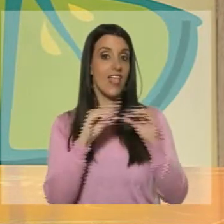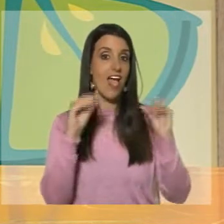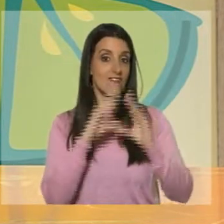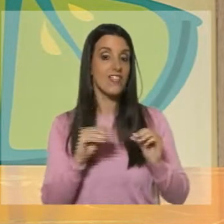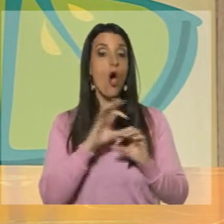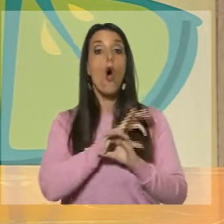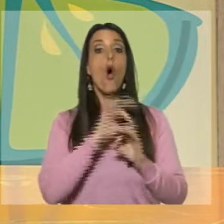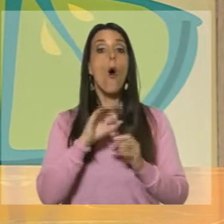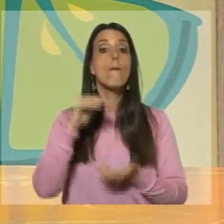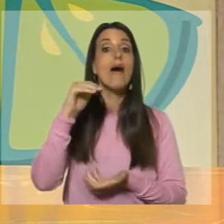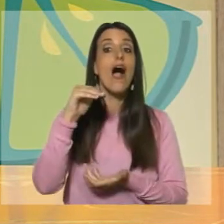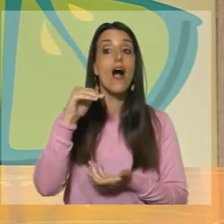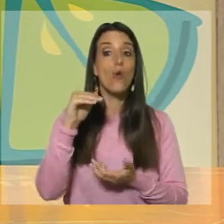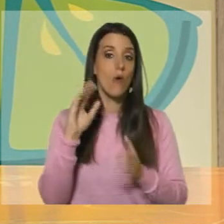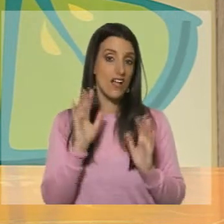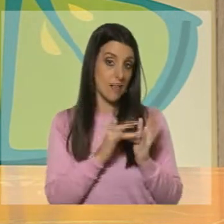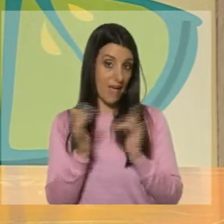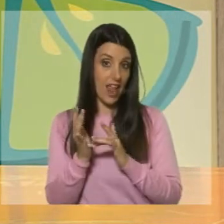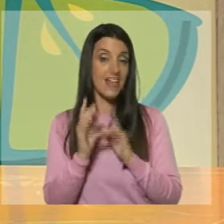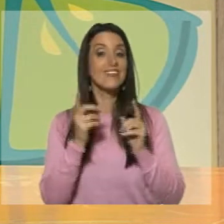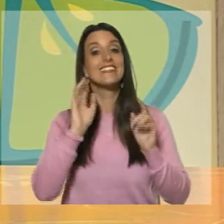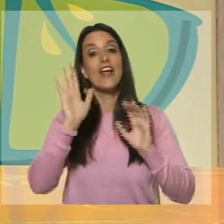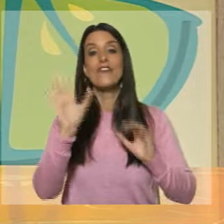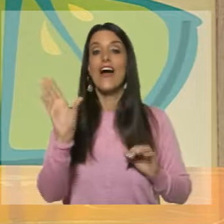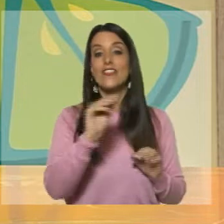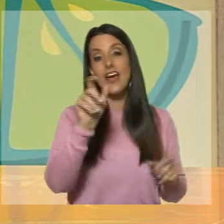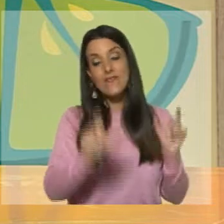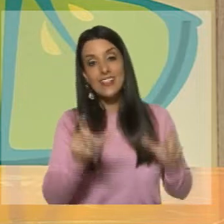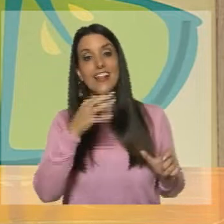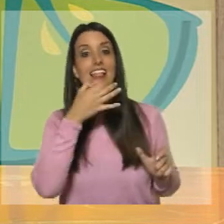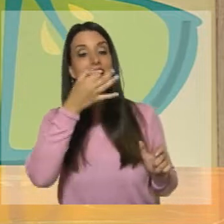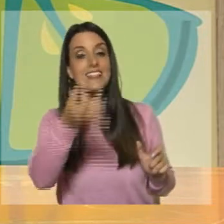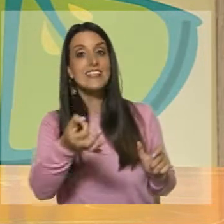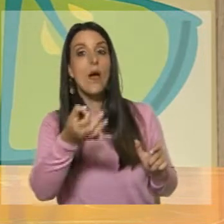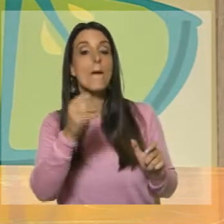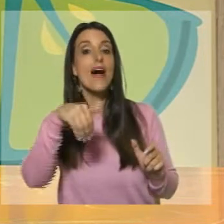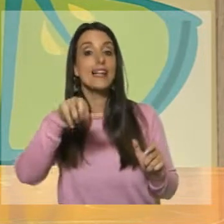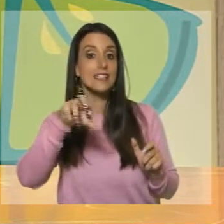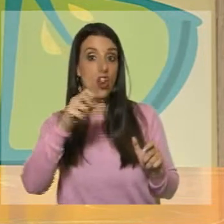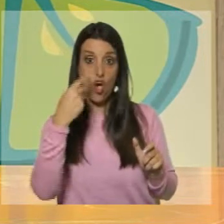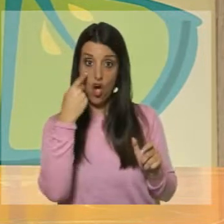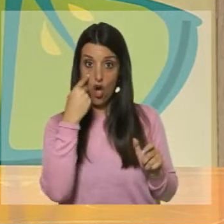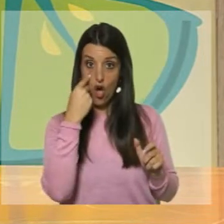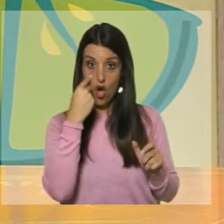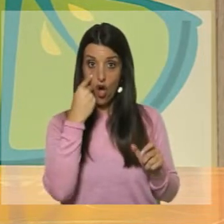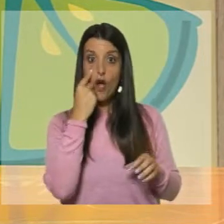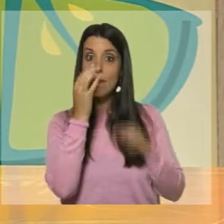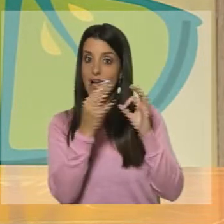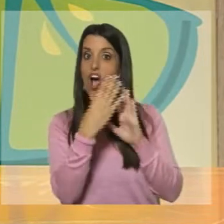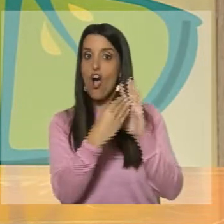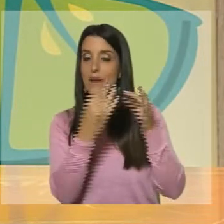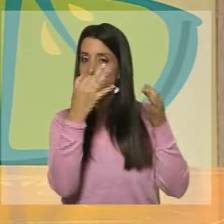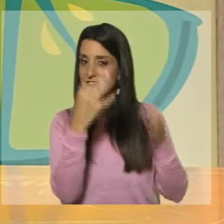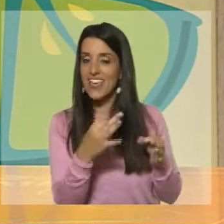Pascua. Para Pascua. Me gustaría saber cómo se hace. Saludos a todos. Entonces, Marcelo, atento a este paso a paso que nos está